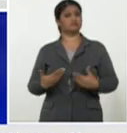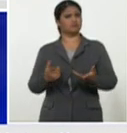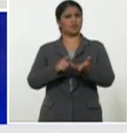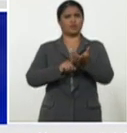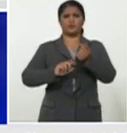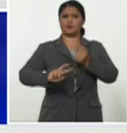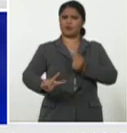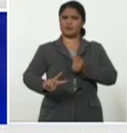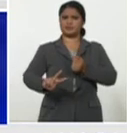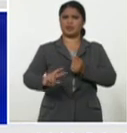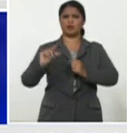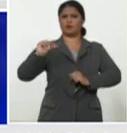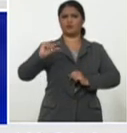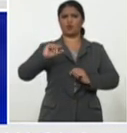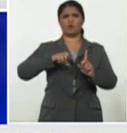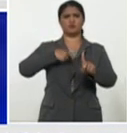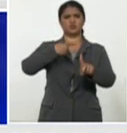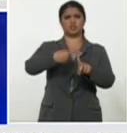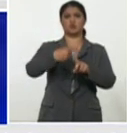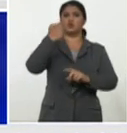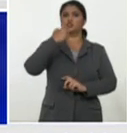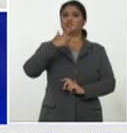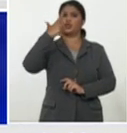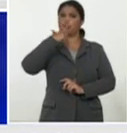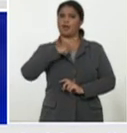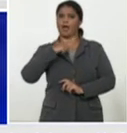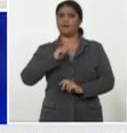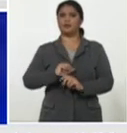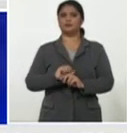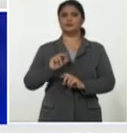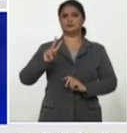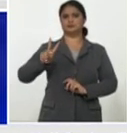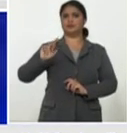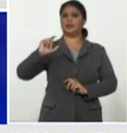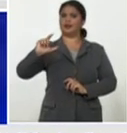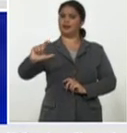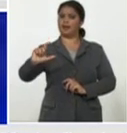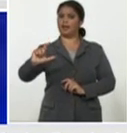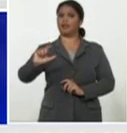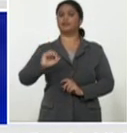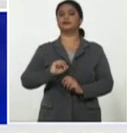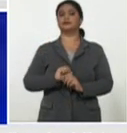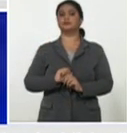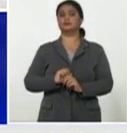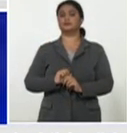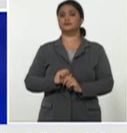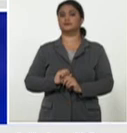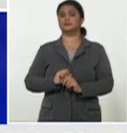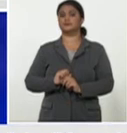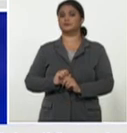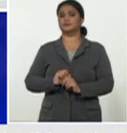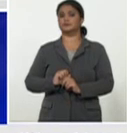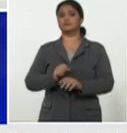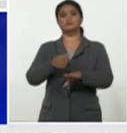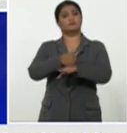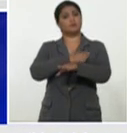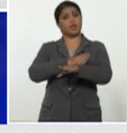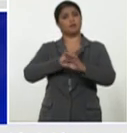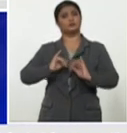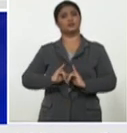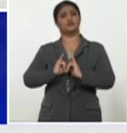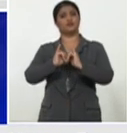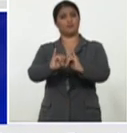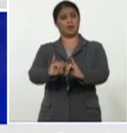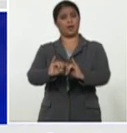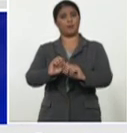con 15,2, Villa Clara con 8,5, y como ya habíamos informado en el día de